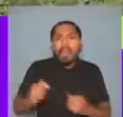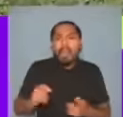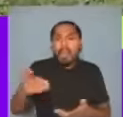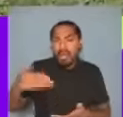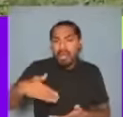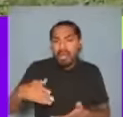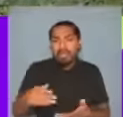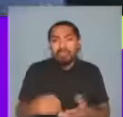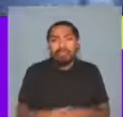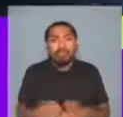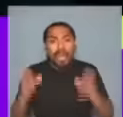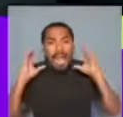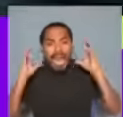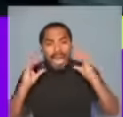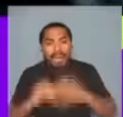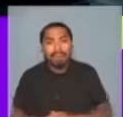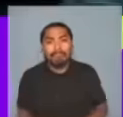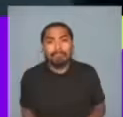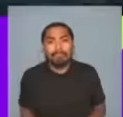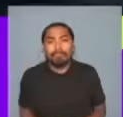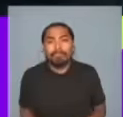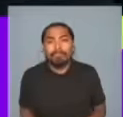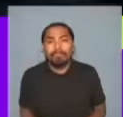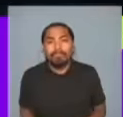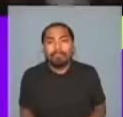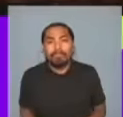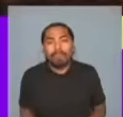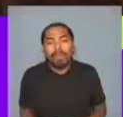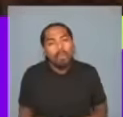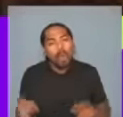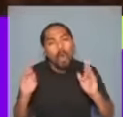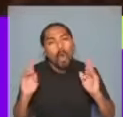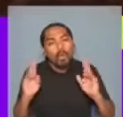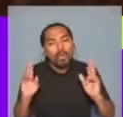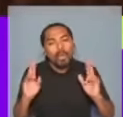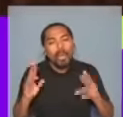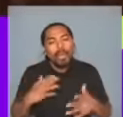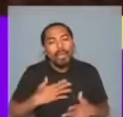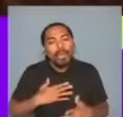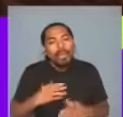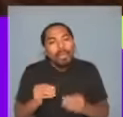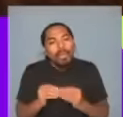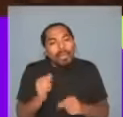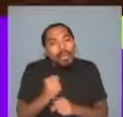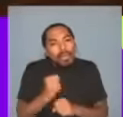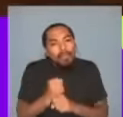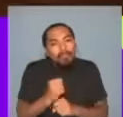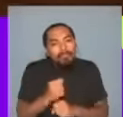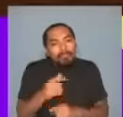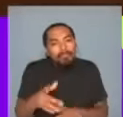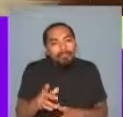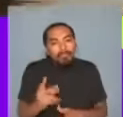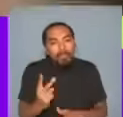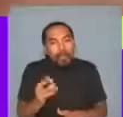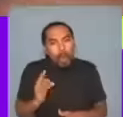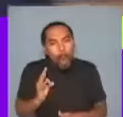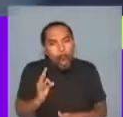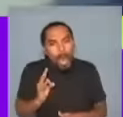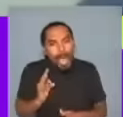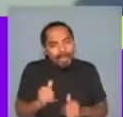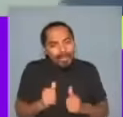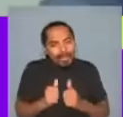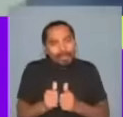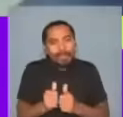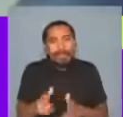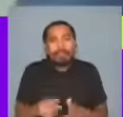Afortunadamente, yo estos dos últimos años hicimos con Aire Jujeño, un programa que lo disfrutamos muchísimo, muchísimo, por cómo nos seguía